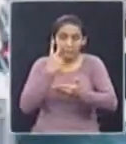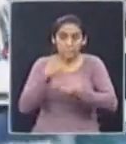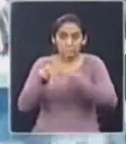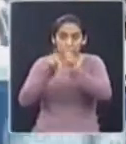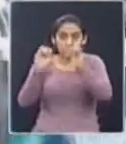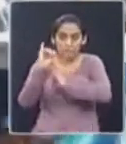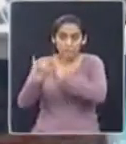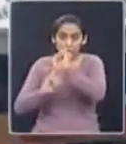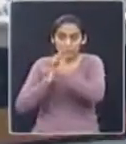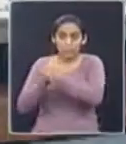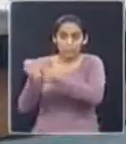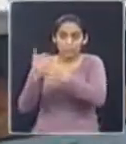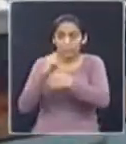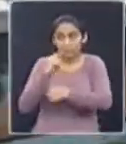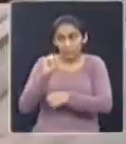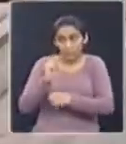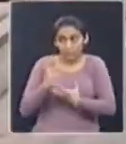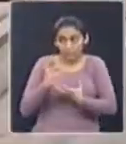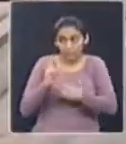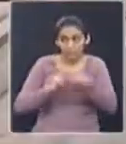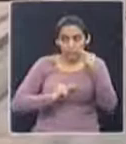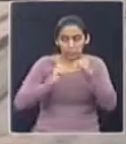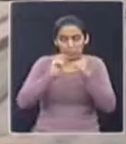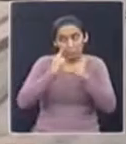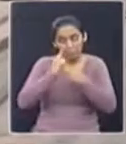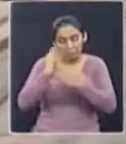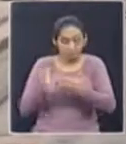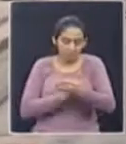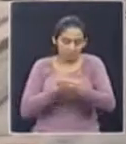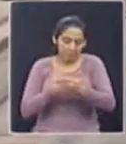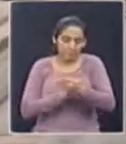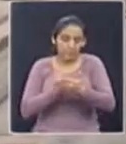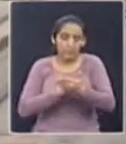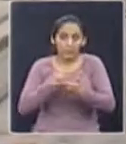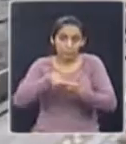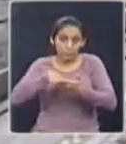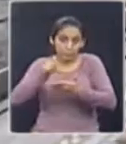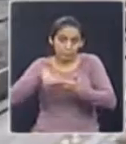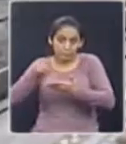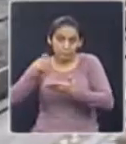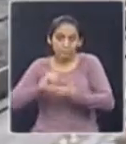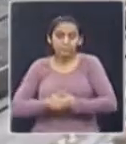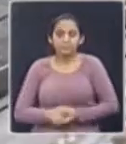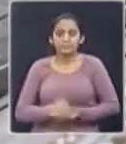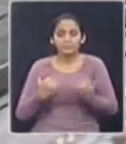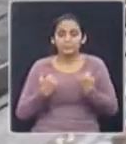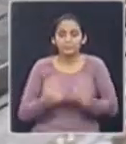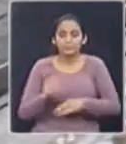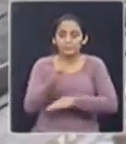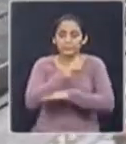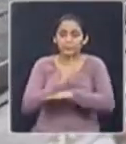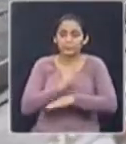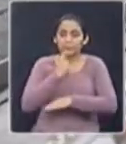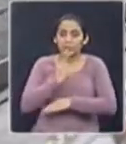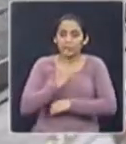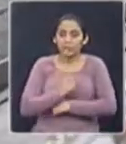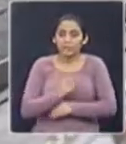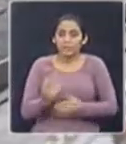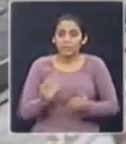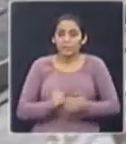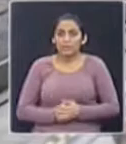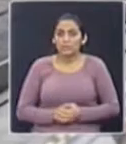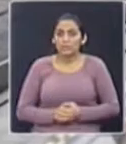internacionales. Todo esto para que cumpla con los requisitos legales. El director de la unidad ejecutora descarta que el nuevo contrato tenga cláusulas